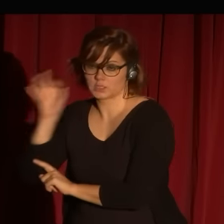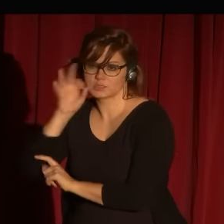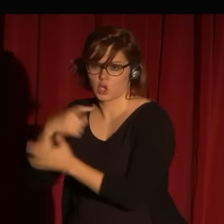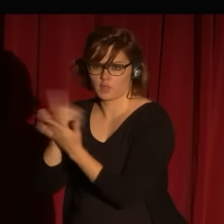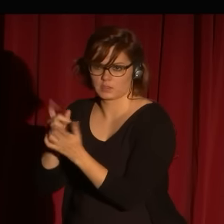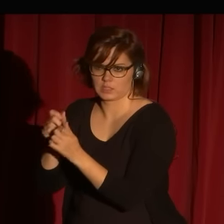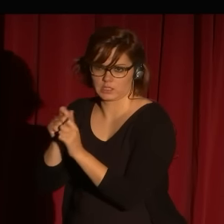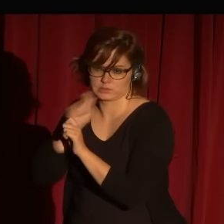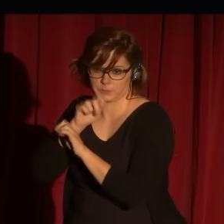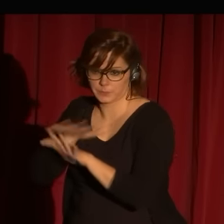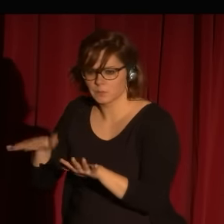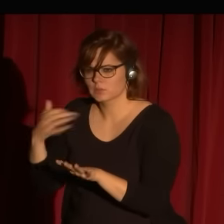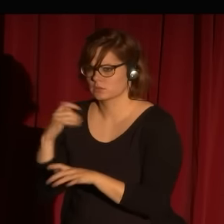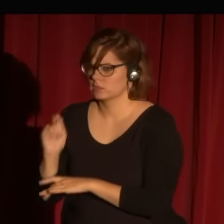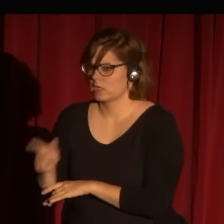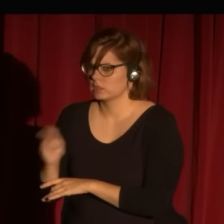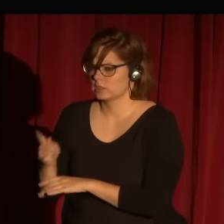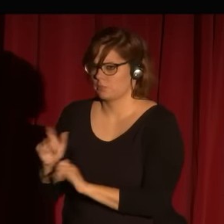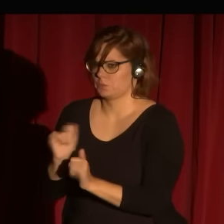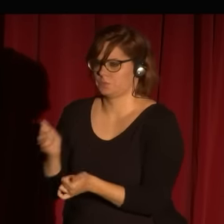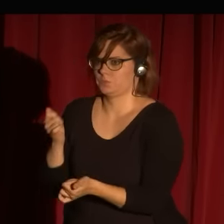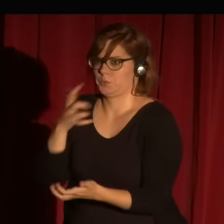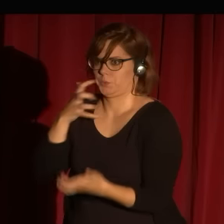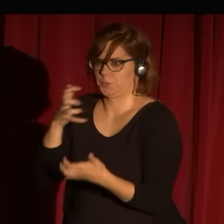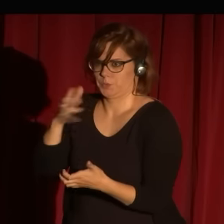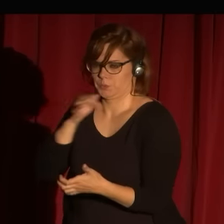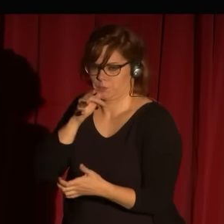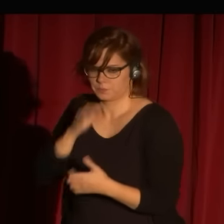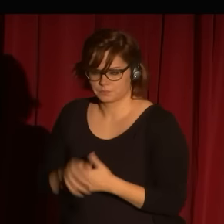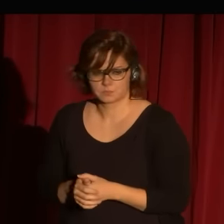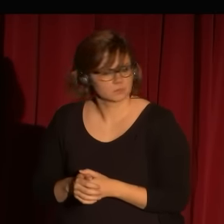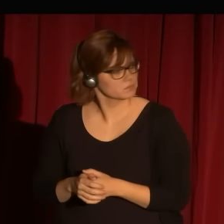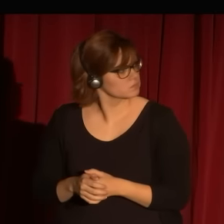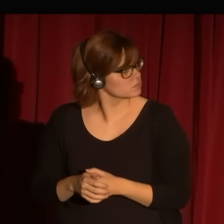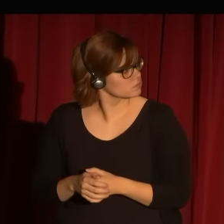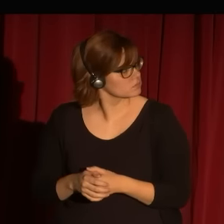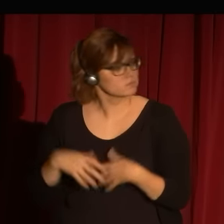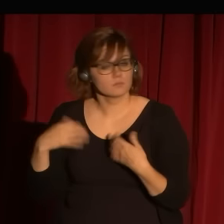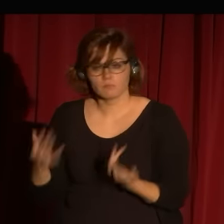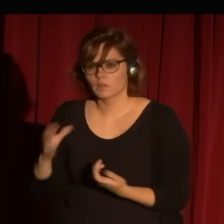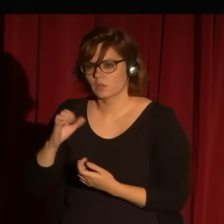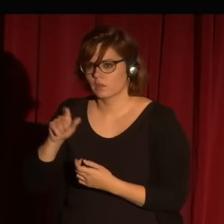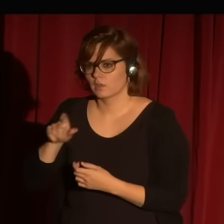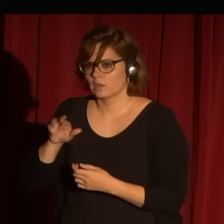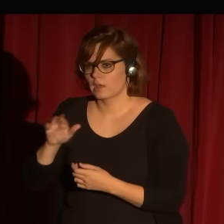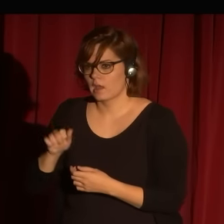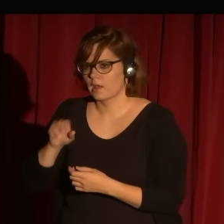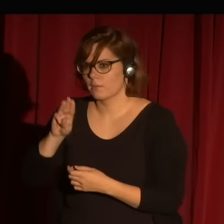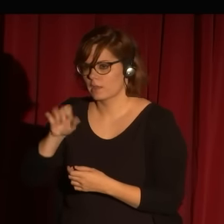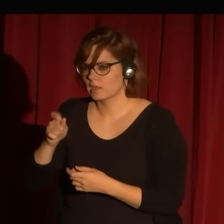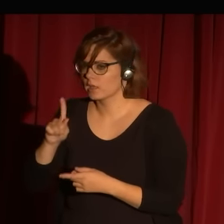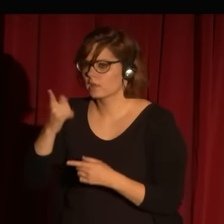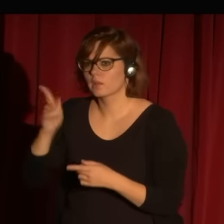y que aunque ya era más habitual seguía siendo una cosa que llamaba la atención no Clara pites también es la primera persona que pinta